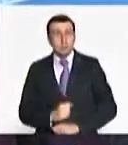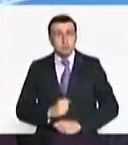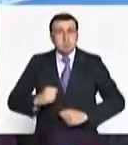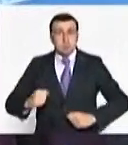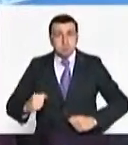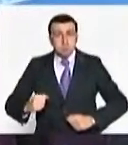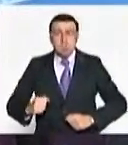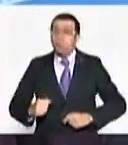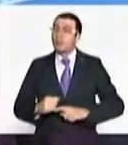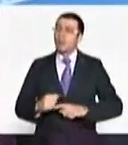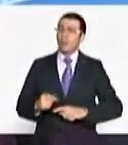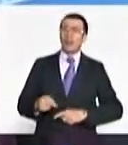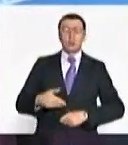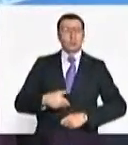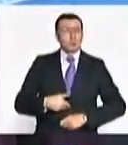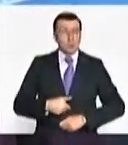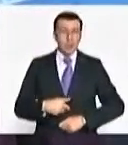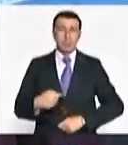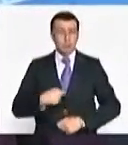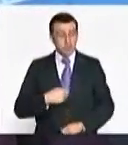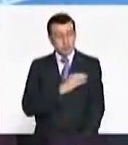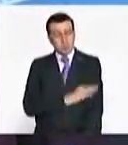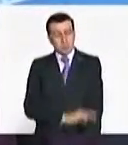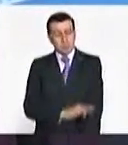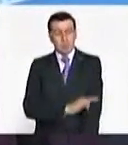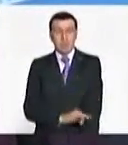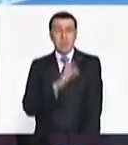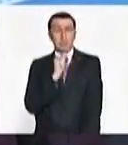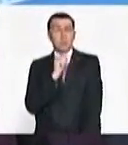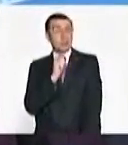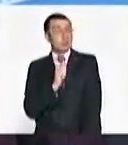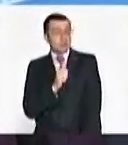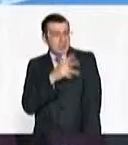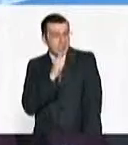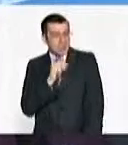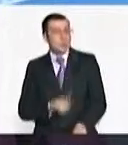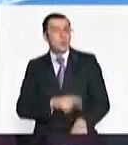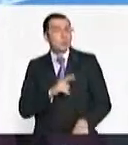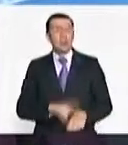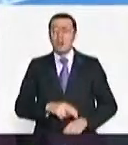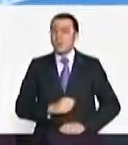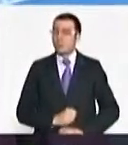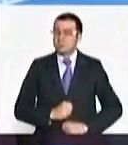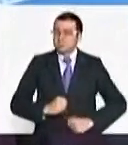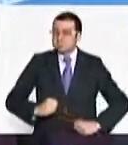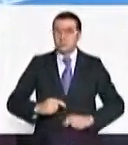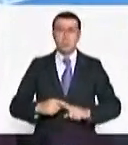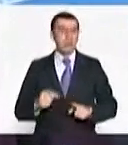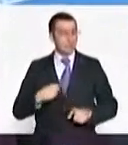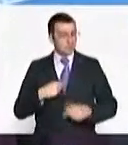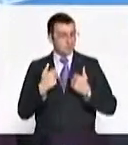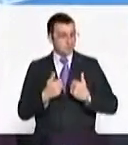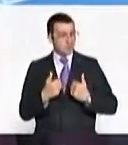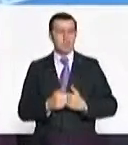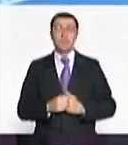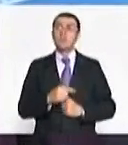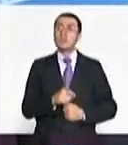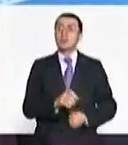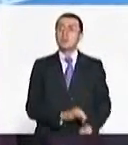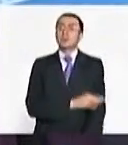sobrepeso que se ríen porque tienen el colesterol normal. Dicen, no, pues yo estoy gordito, pero mire que mis triglicéridos normales, mi colesterol LDL está lo más de